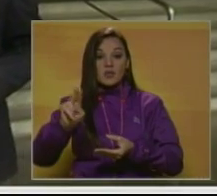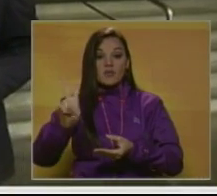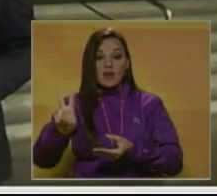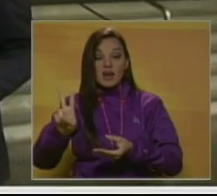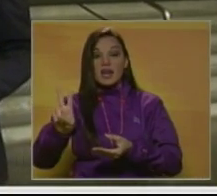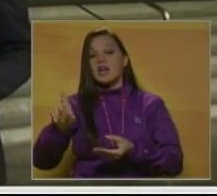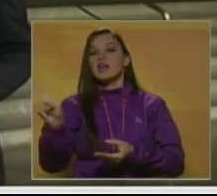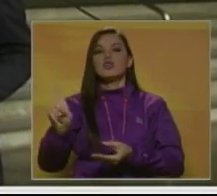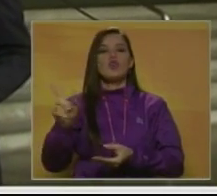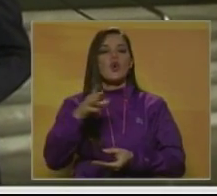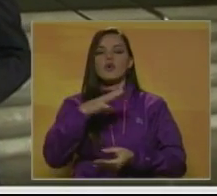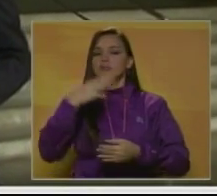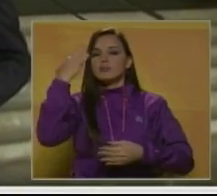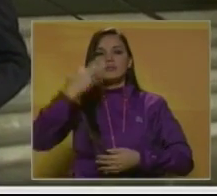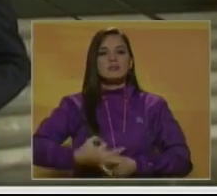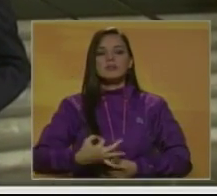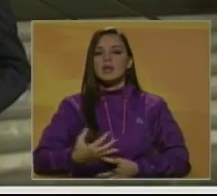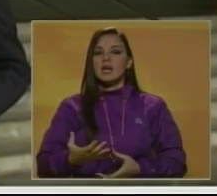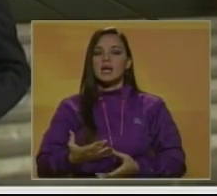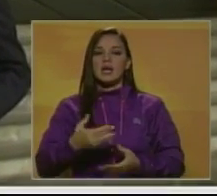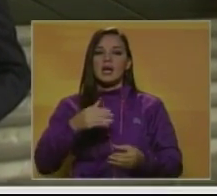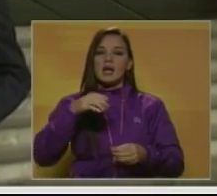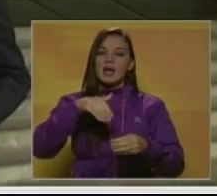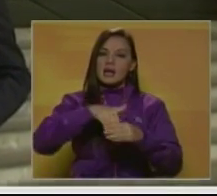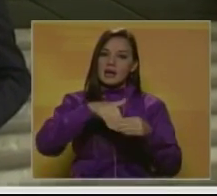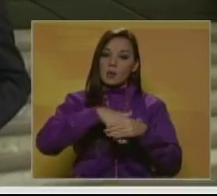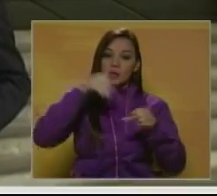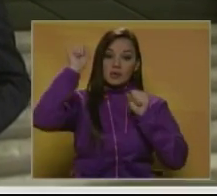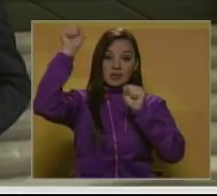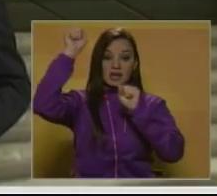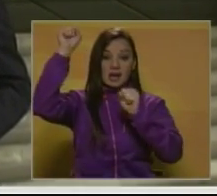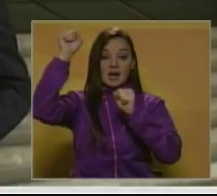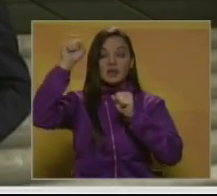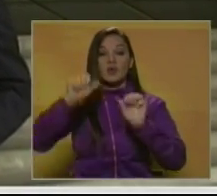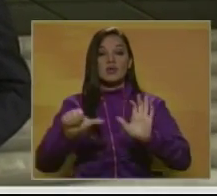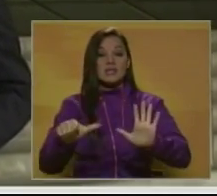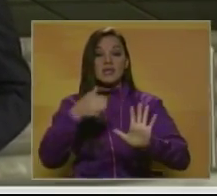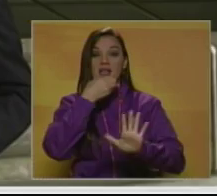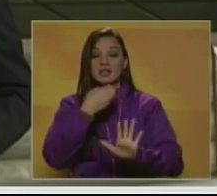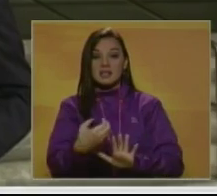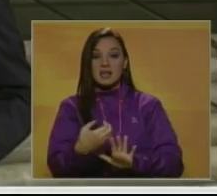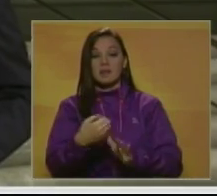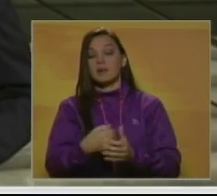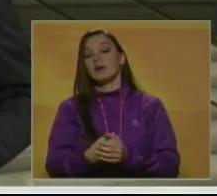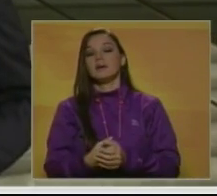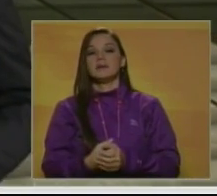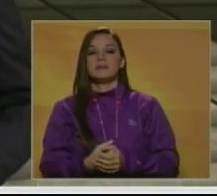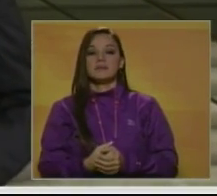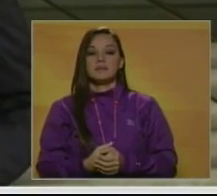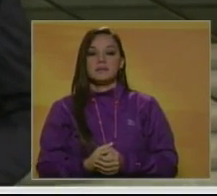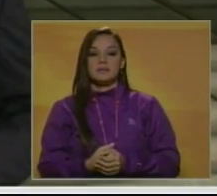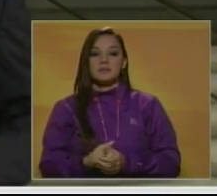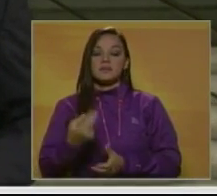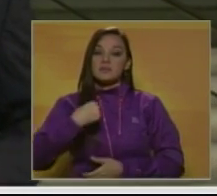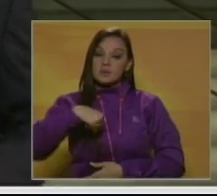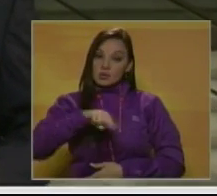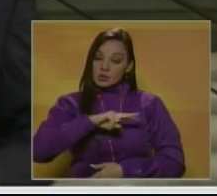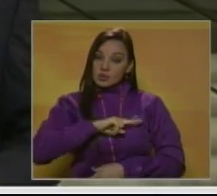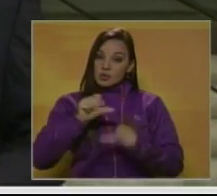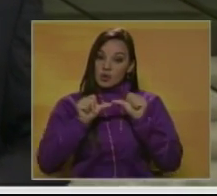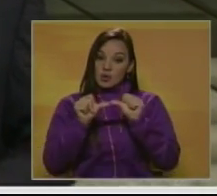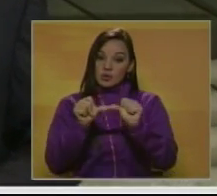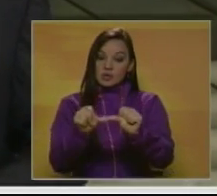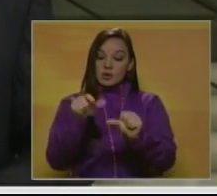6 circunscripciones del pasado 6 de diciembre que están afectando a 8 diputados. Nosotros vamos a continuar